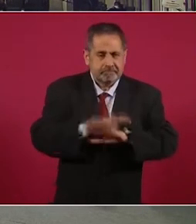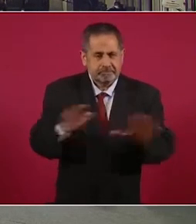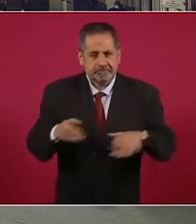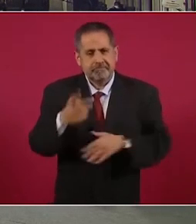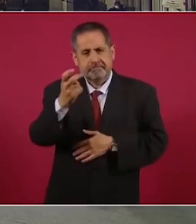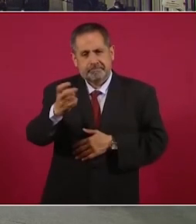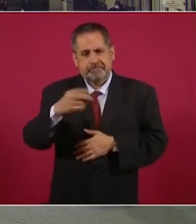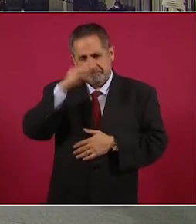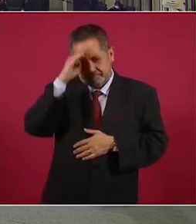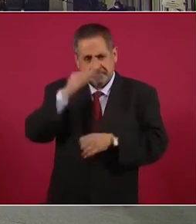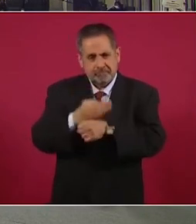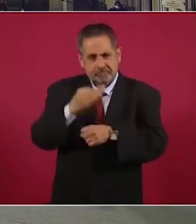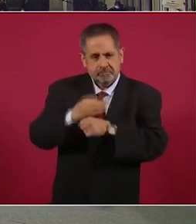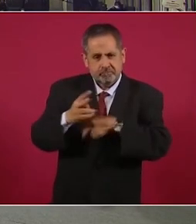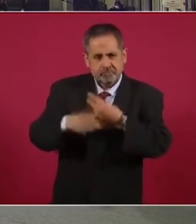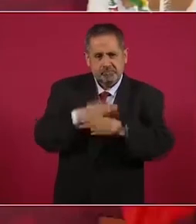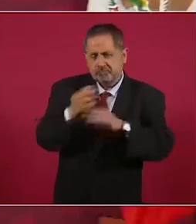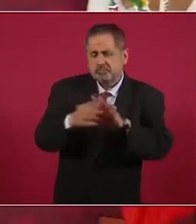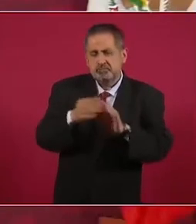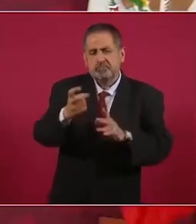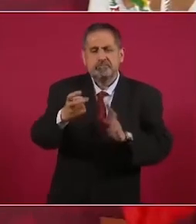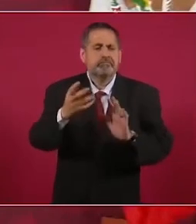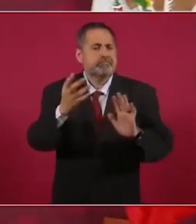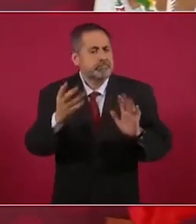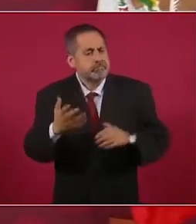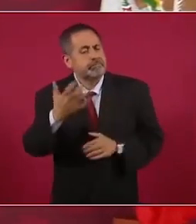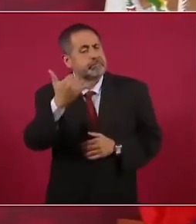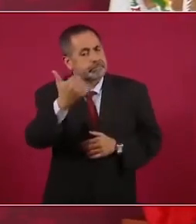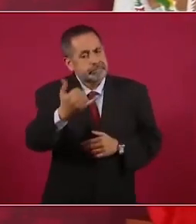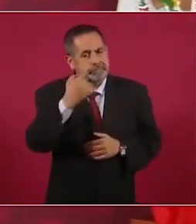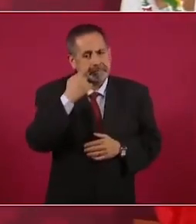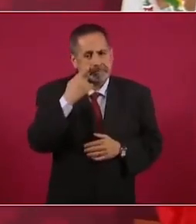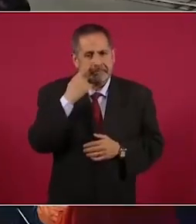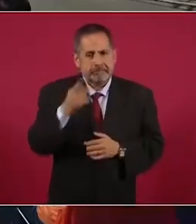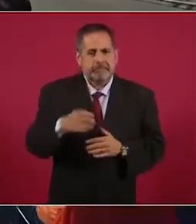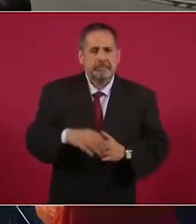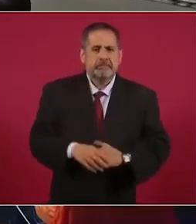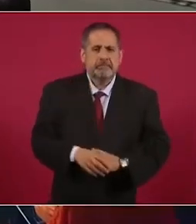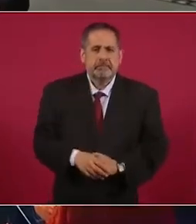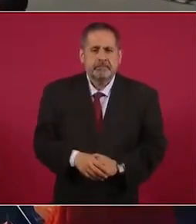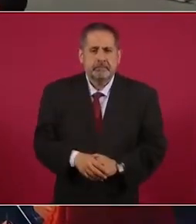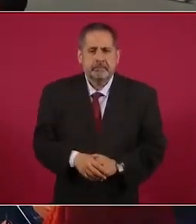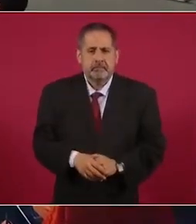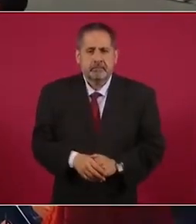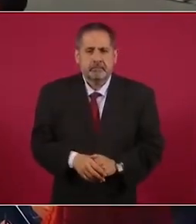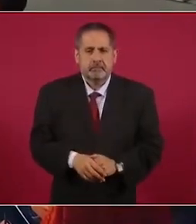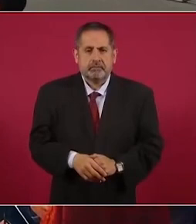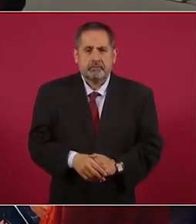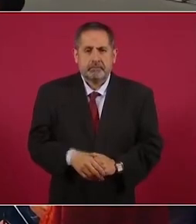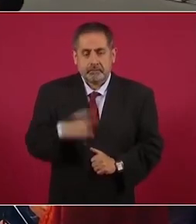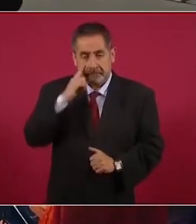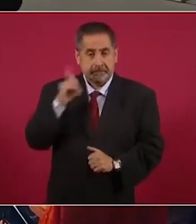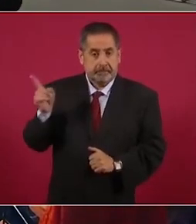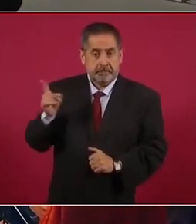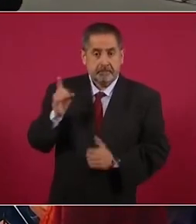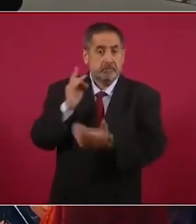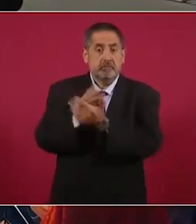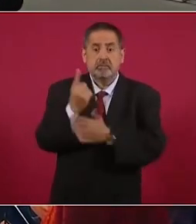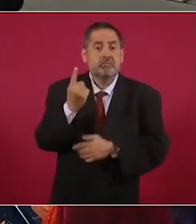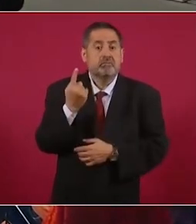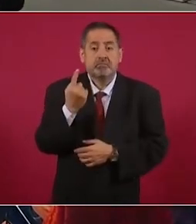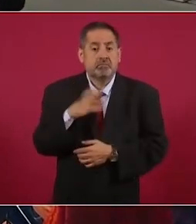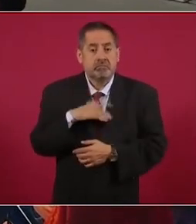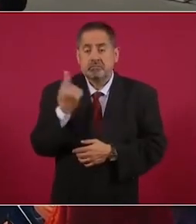movimientos en este momento, sí, que hay de. Sí, sí. Y paso elevado. Mire, esto es lo único que hay.